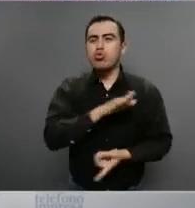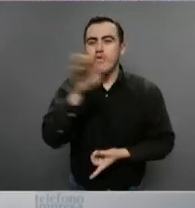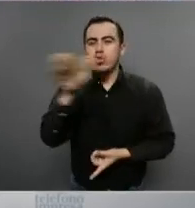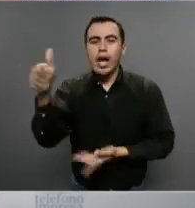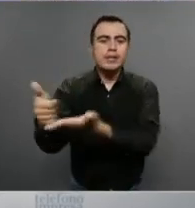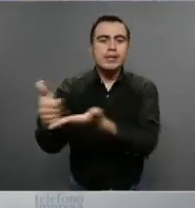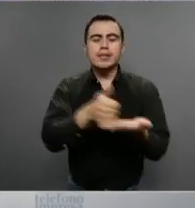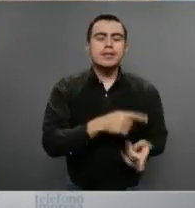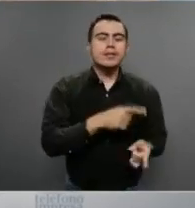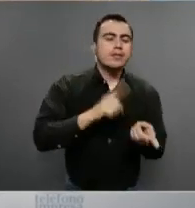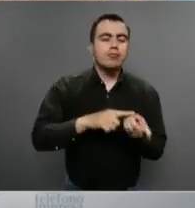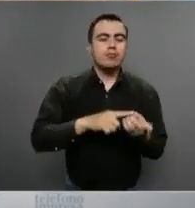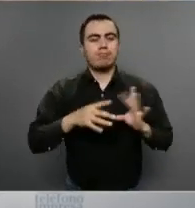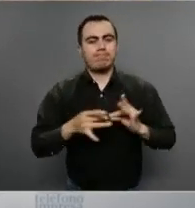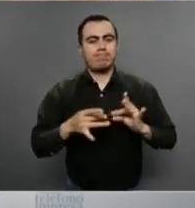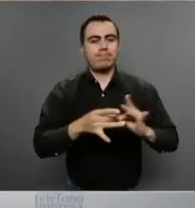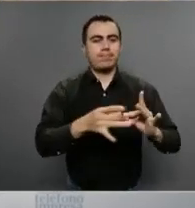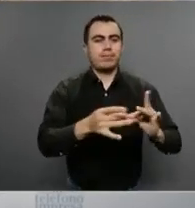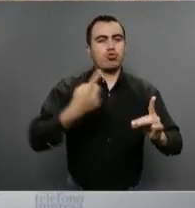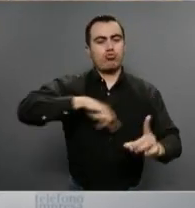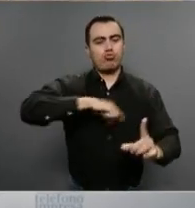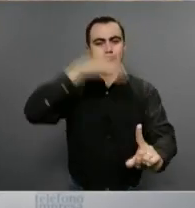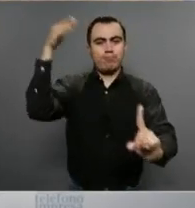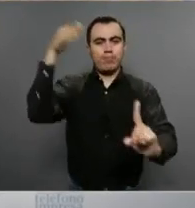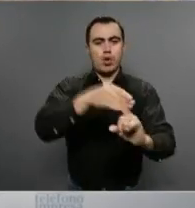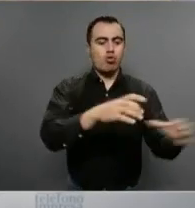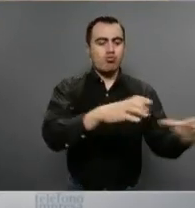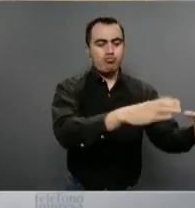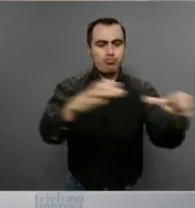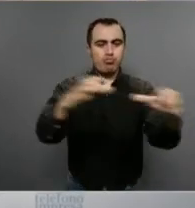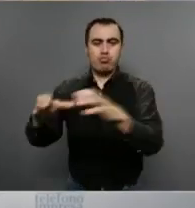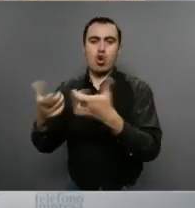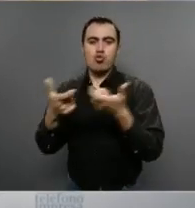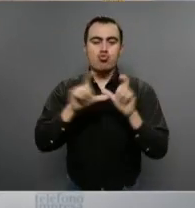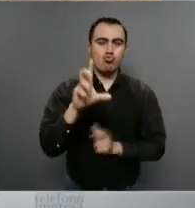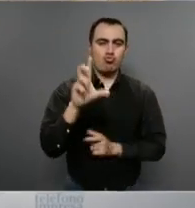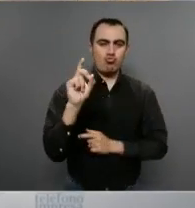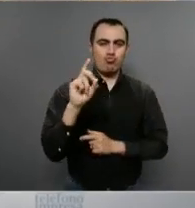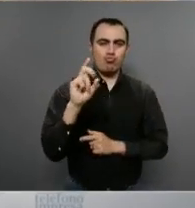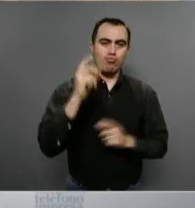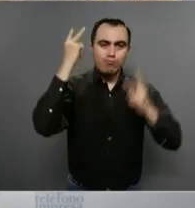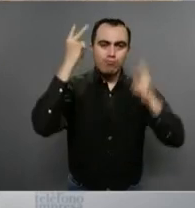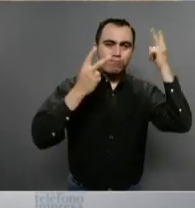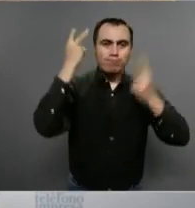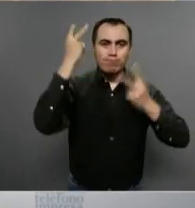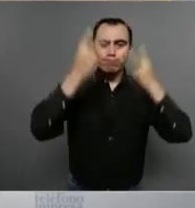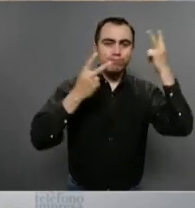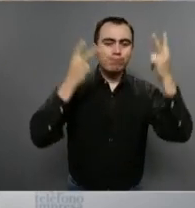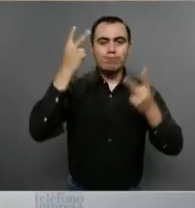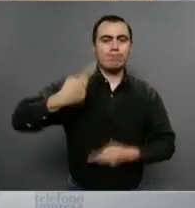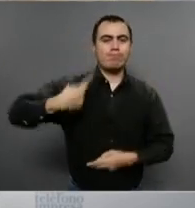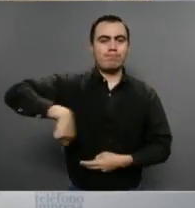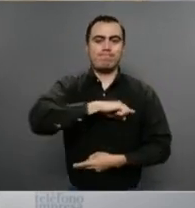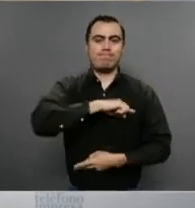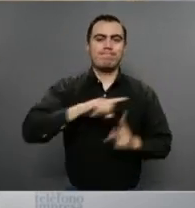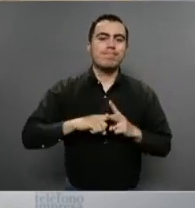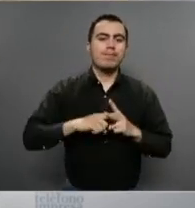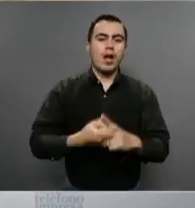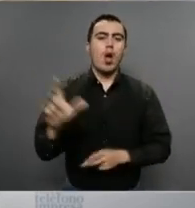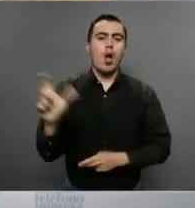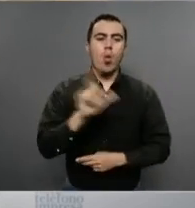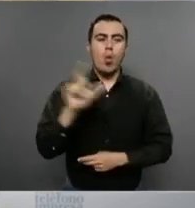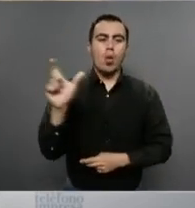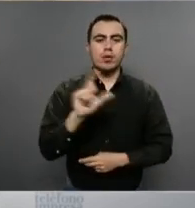y ya. O sea, la idea es visitar 30 grupos. Lo interesante de esto es que nosotros comenzamos nuestra campaña desde el martes de esta